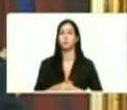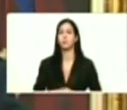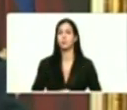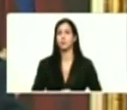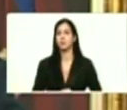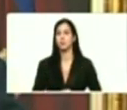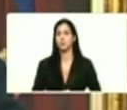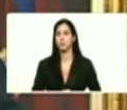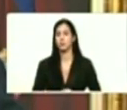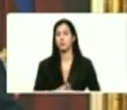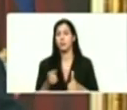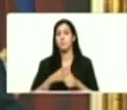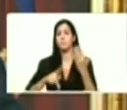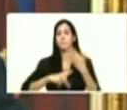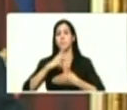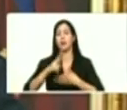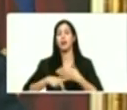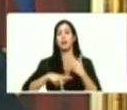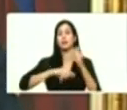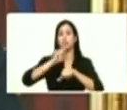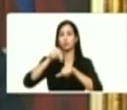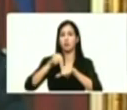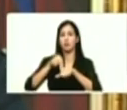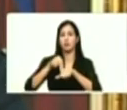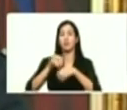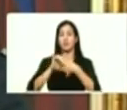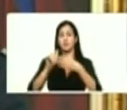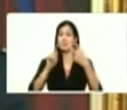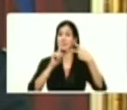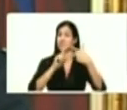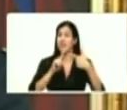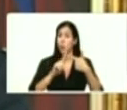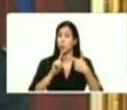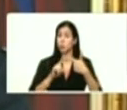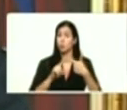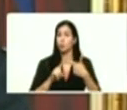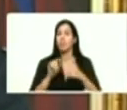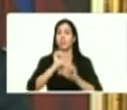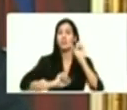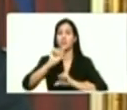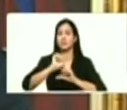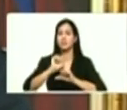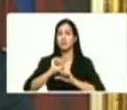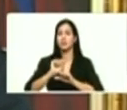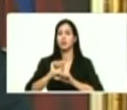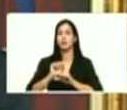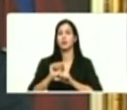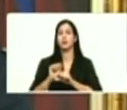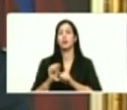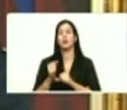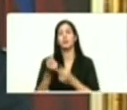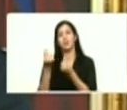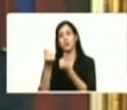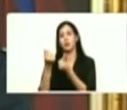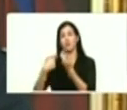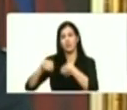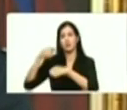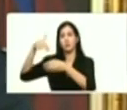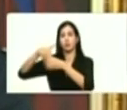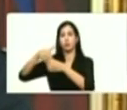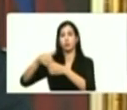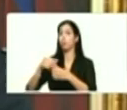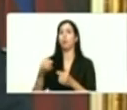plan nacional de divisas en segundo lugar la defensa de nuestro ingreso fundamental del petróleo no vamos a